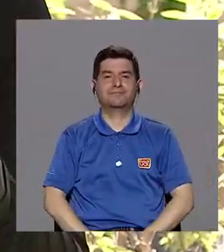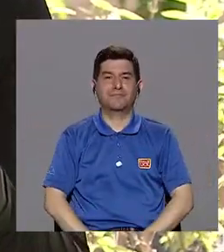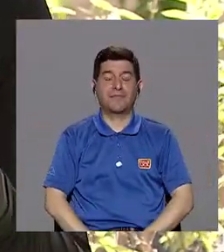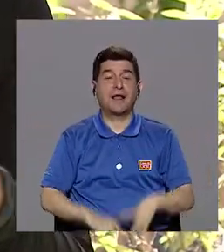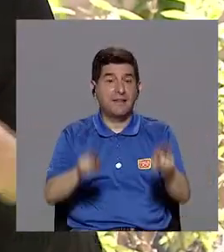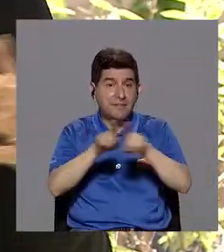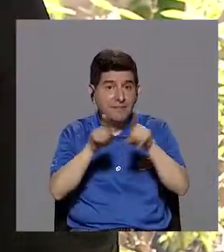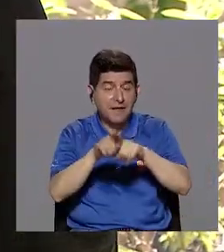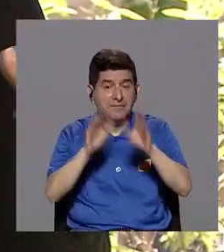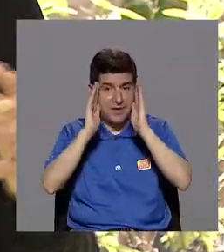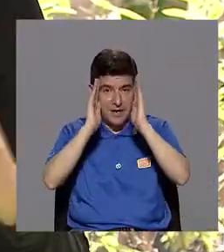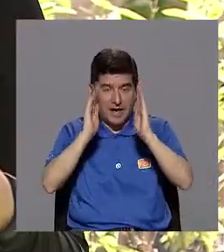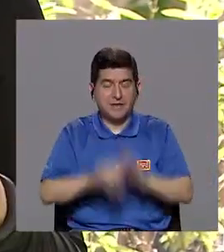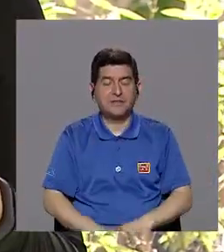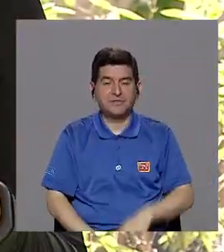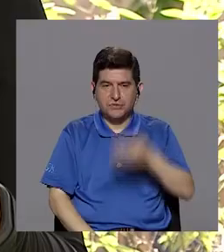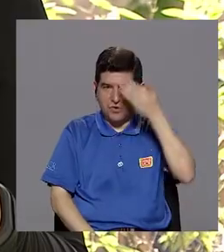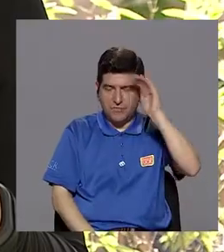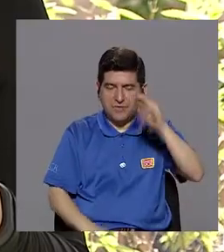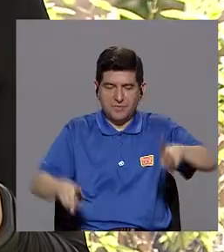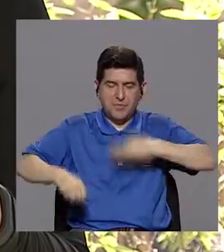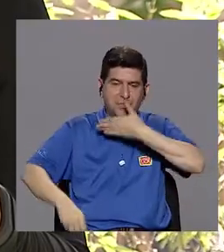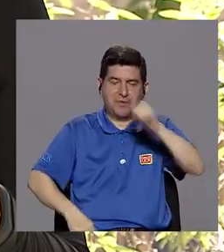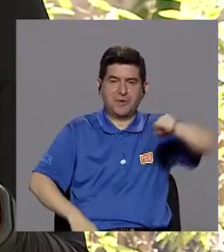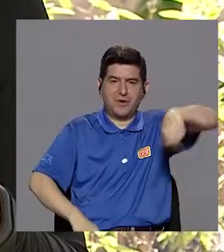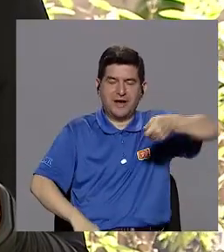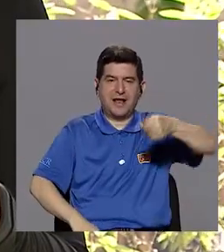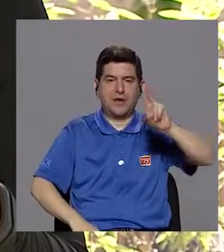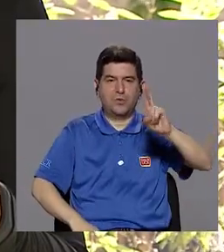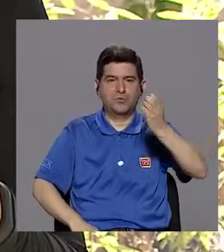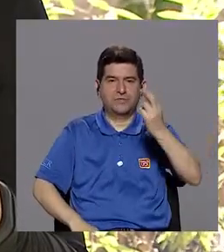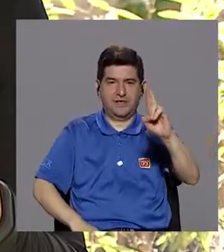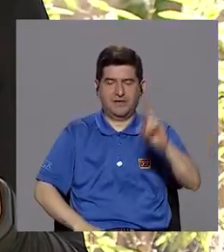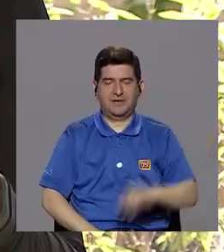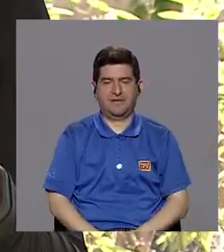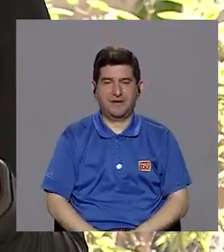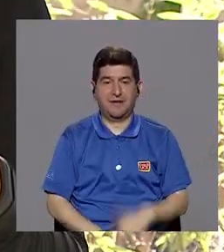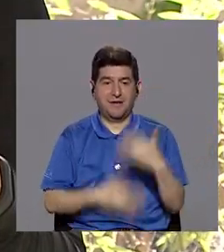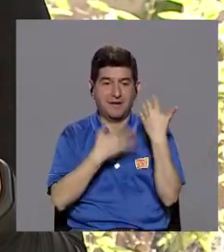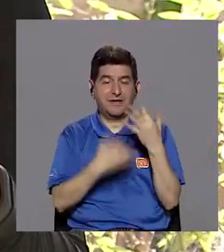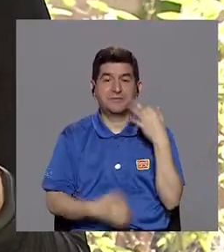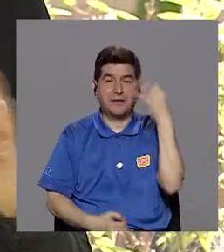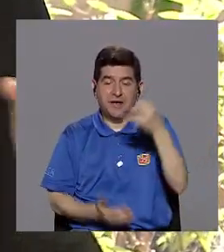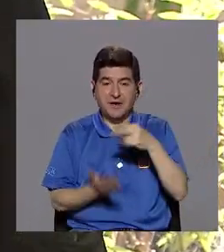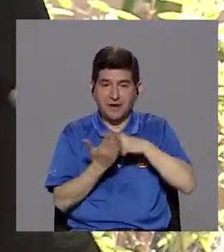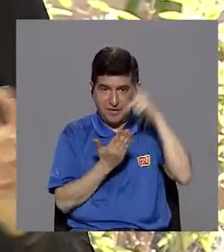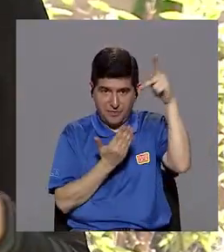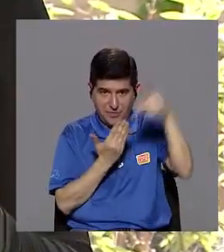yoquierovivirmejor@ucr.ac.cr, además de seguirnos en nuestro Facebook Vivir Mejor Canal UCR.